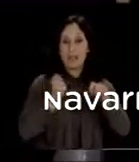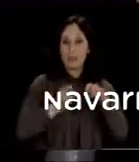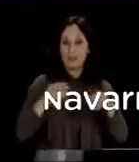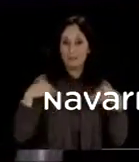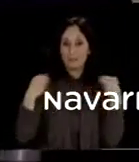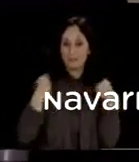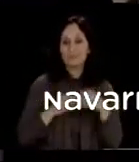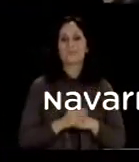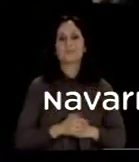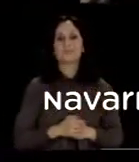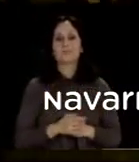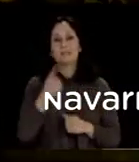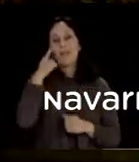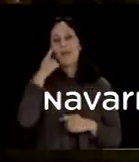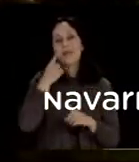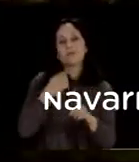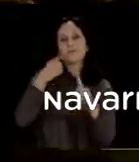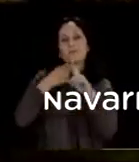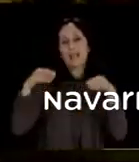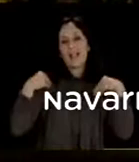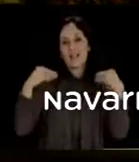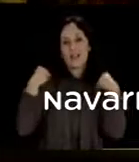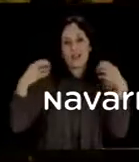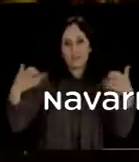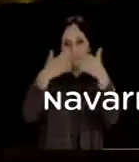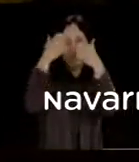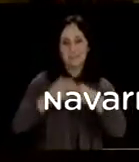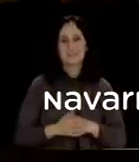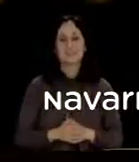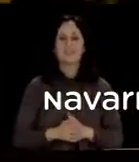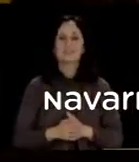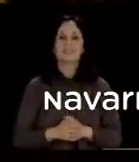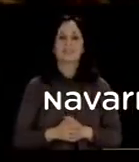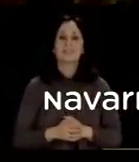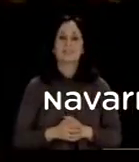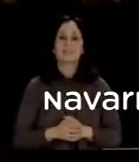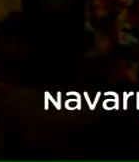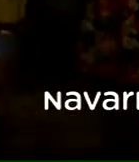ponemos aquí por los caldereros de Estella. ¡Fiesta la mejor!